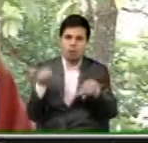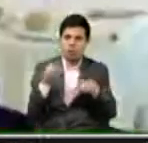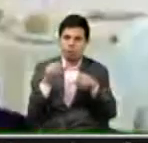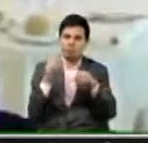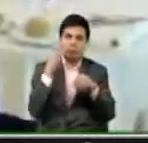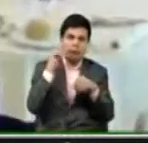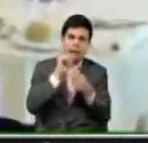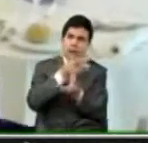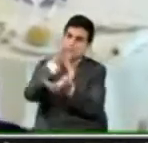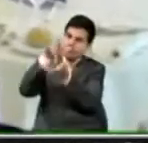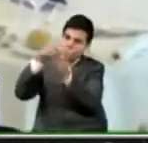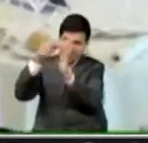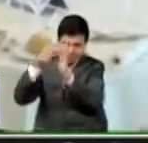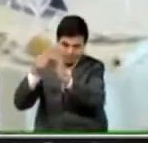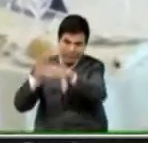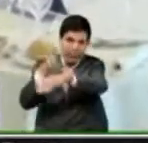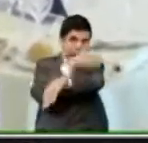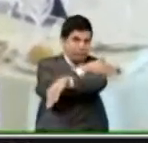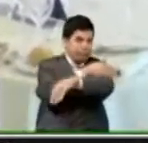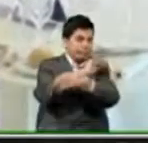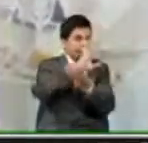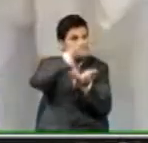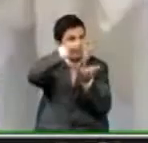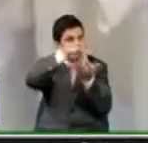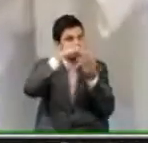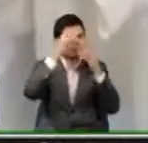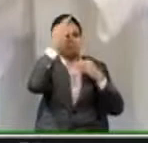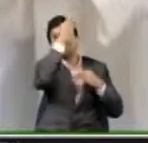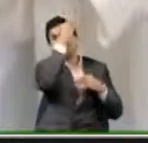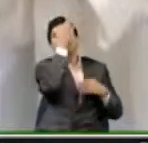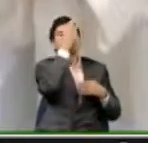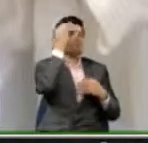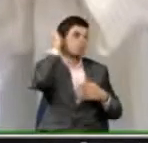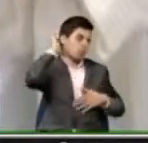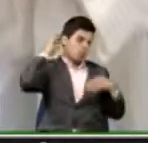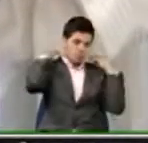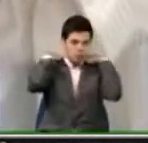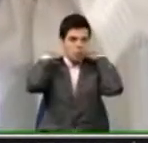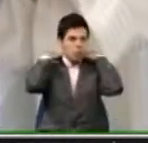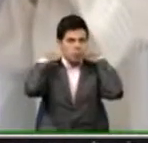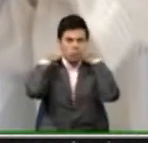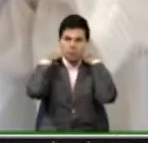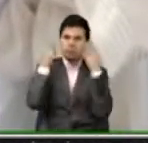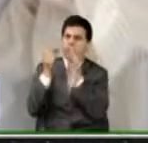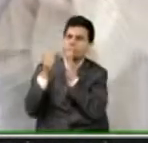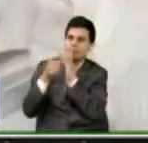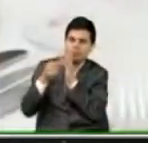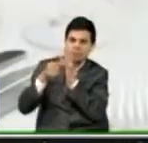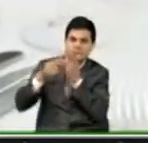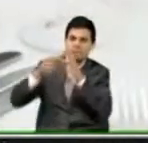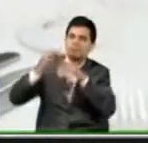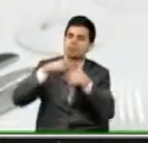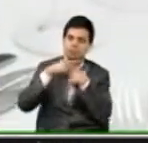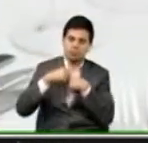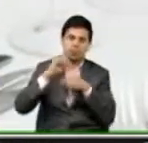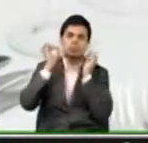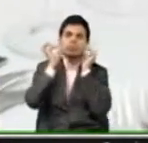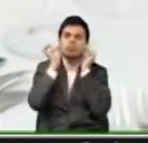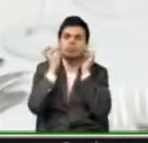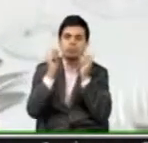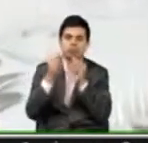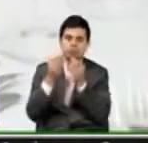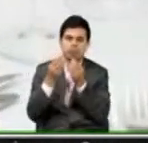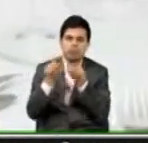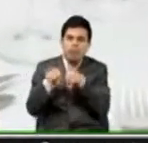las novias, los spa, tenemos la joyería, el calzado, la